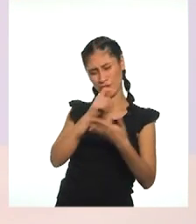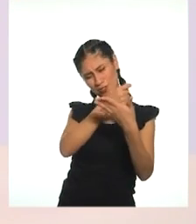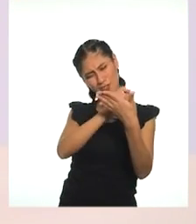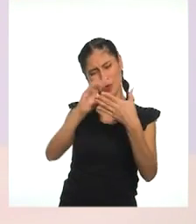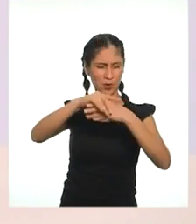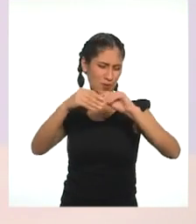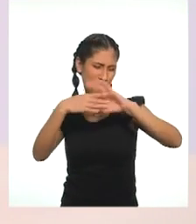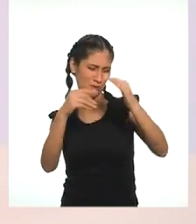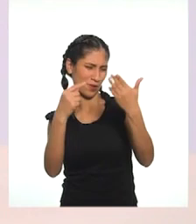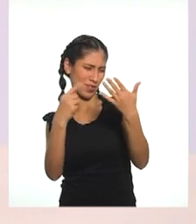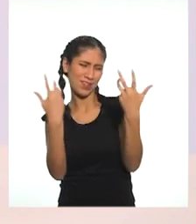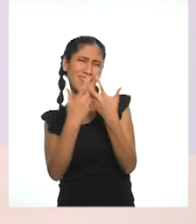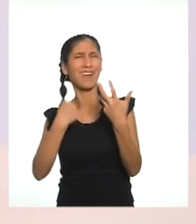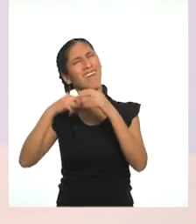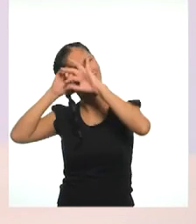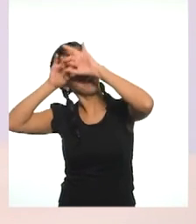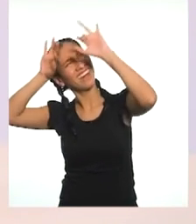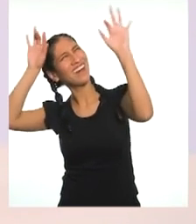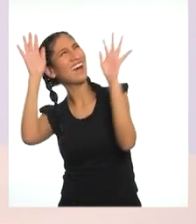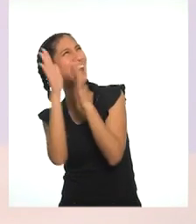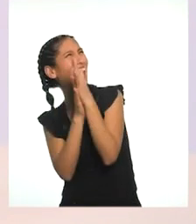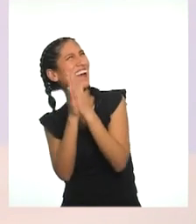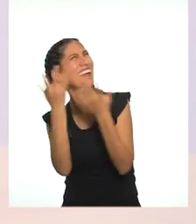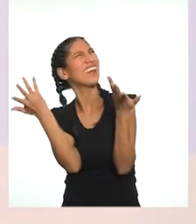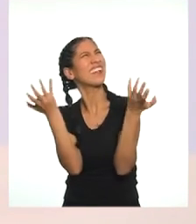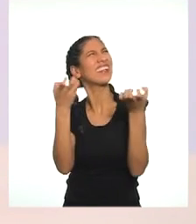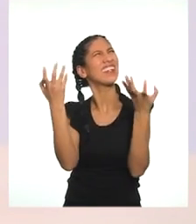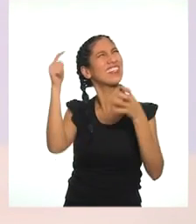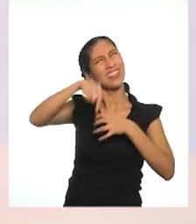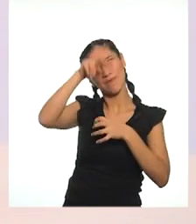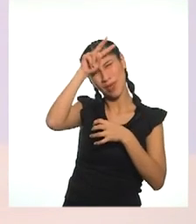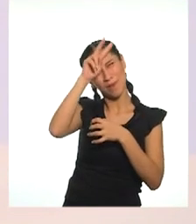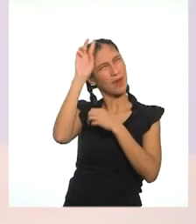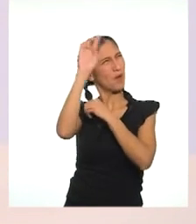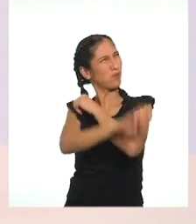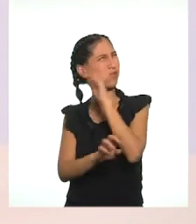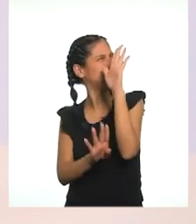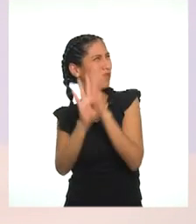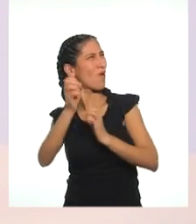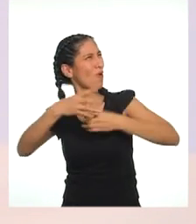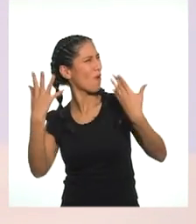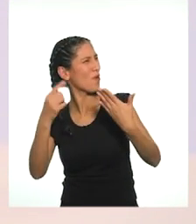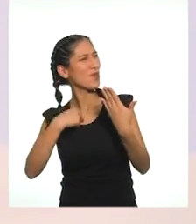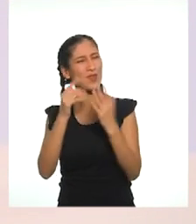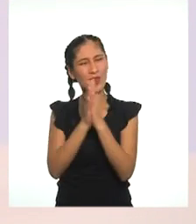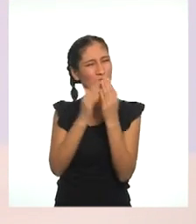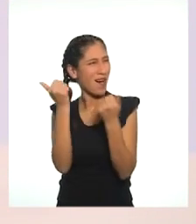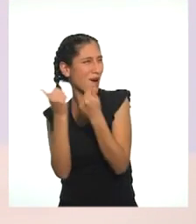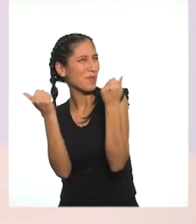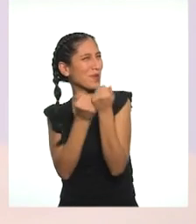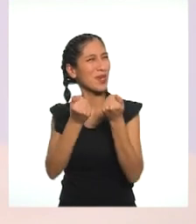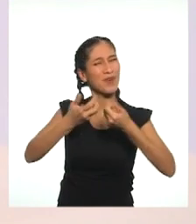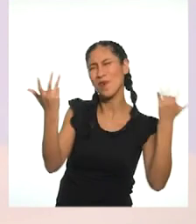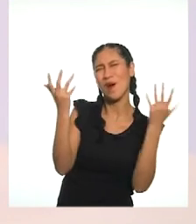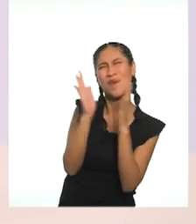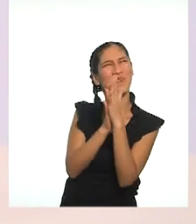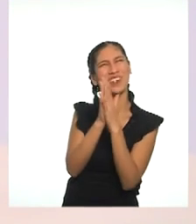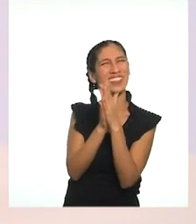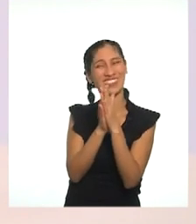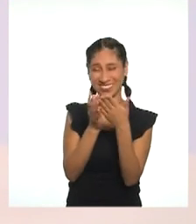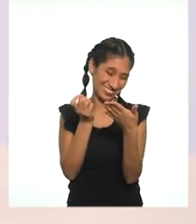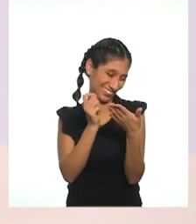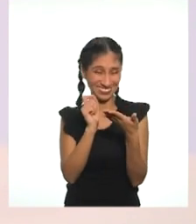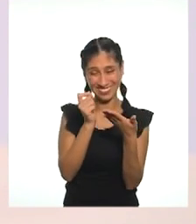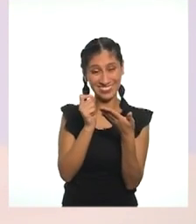Yo escribiré un relato basado en mi sueño, pensando en qué es lo mejor para mi país ¿Y cómo yo podría contribuir con